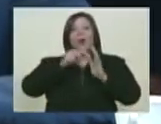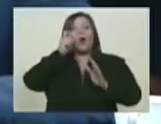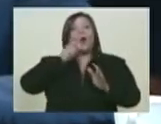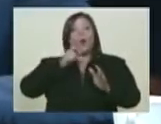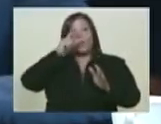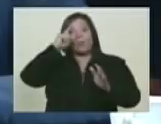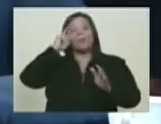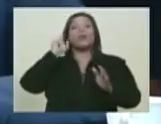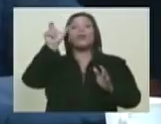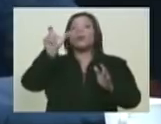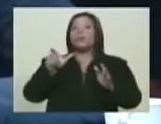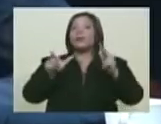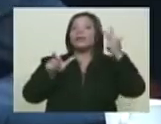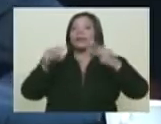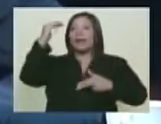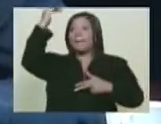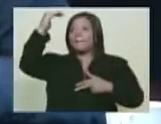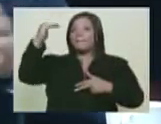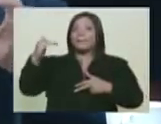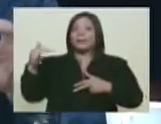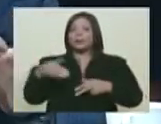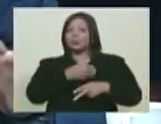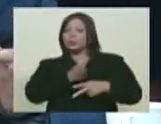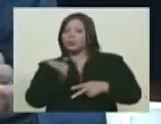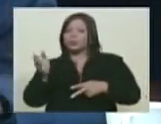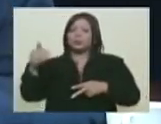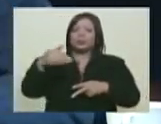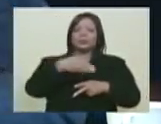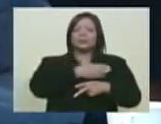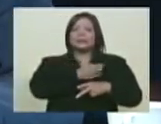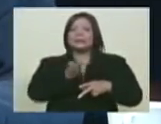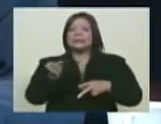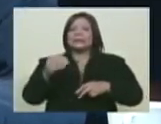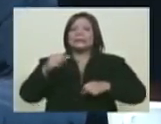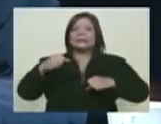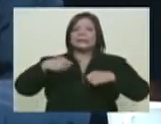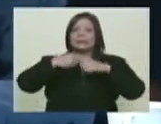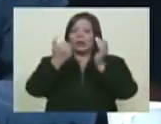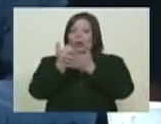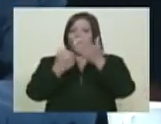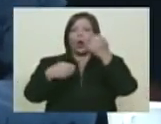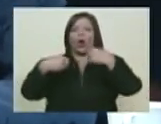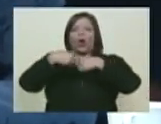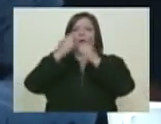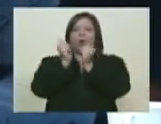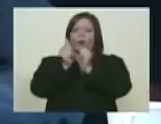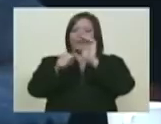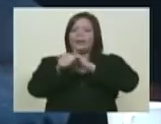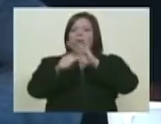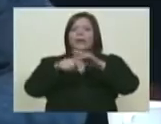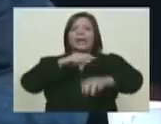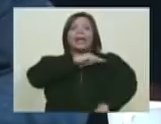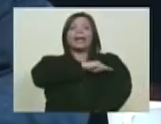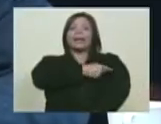bajar Tres pisos, dando tumbos y golpeándose en la mano, y tiene aquí unas heridas de